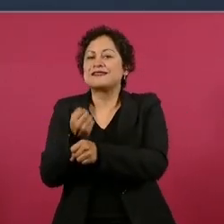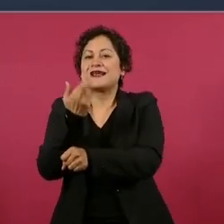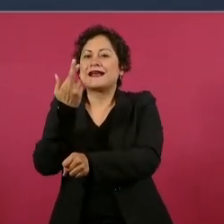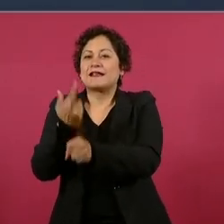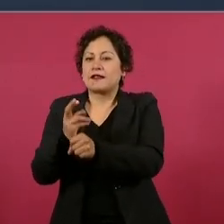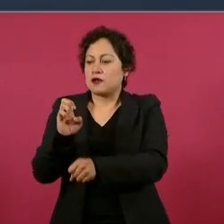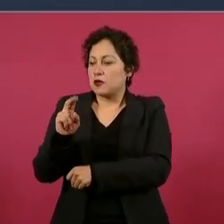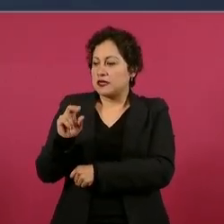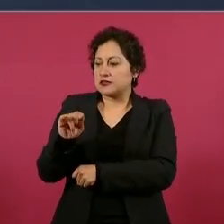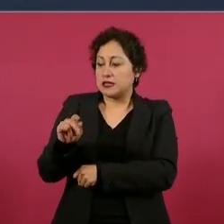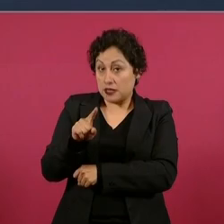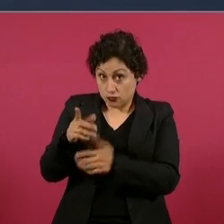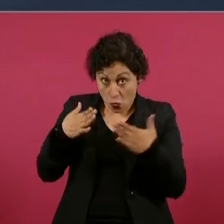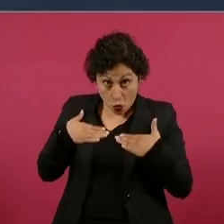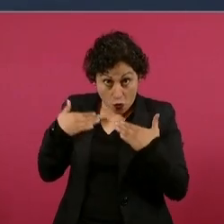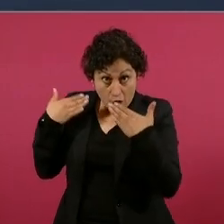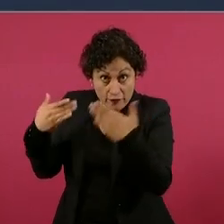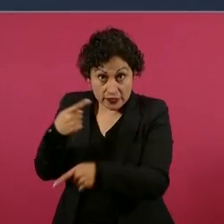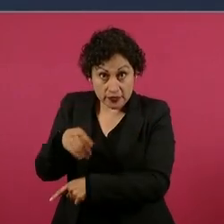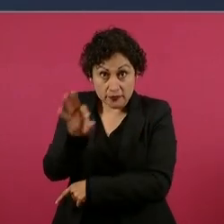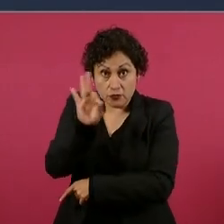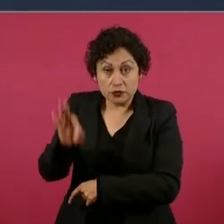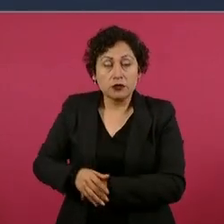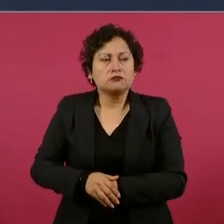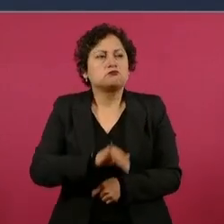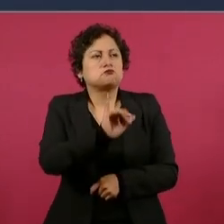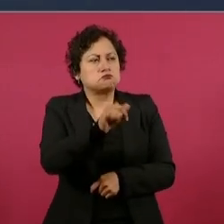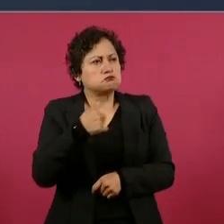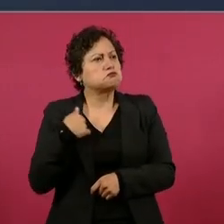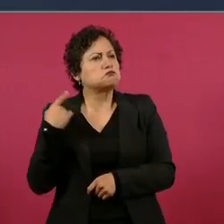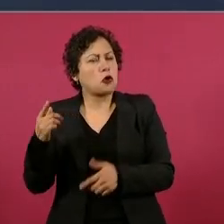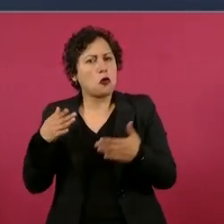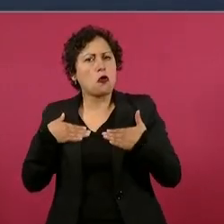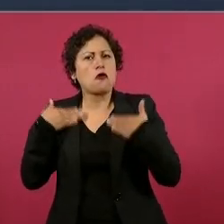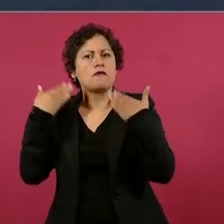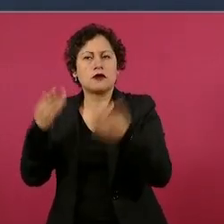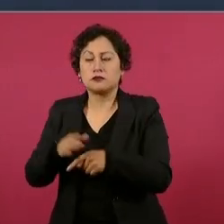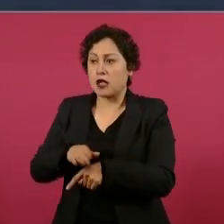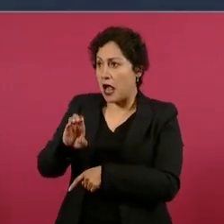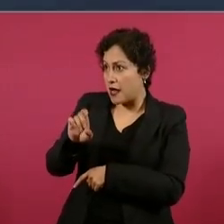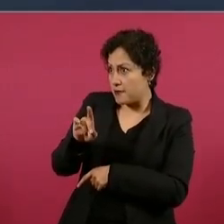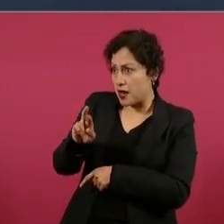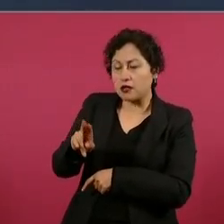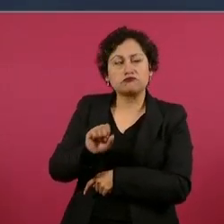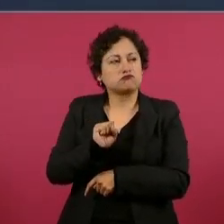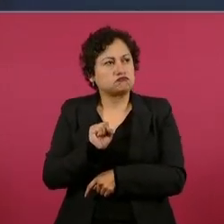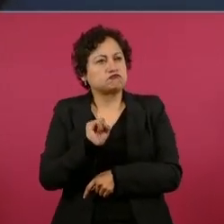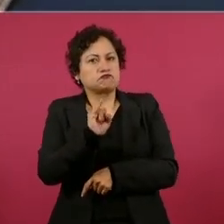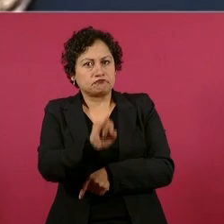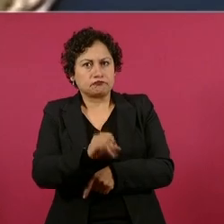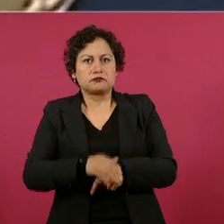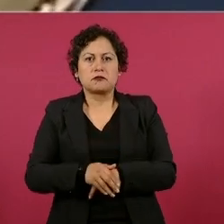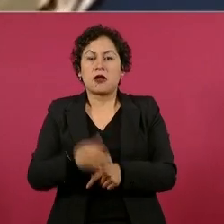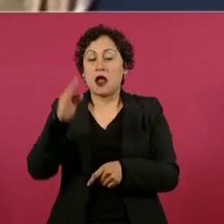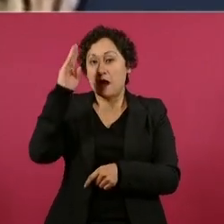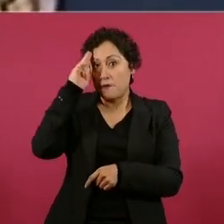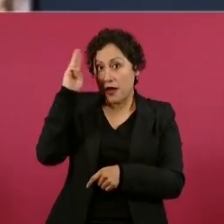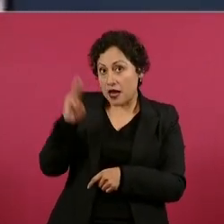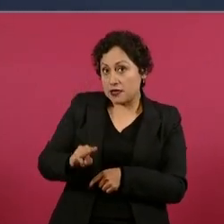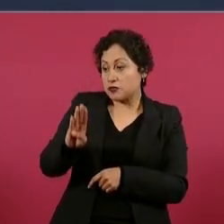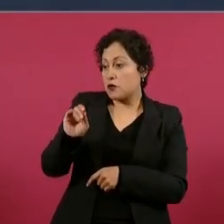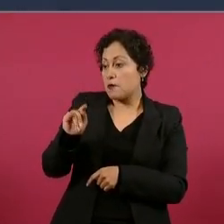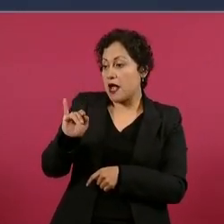Encinas? Tengo confianza en él, tengo confianza en todos los servidores públicos. En todos, en Marcelo Ebrard, secretario de Seguridad Pública. Desde luego, en el maestro Batis,